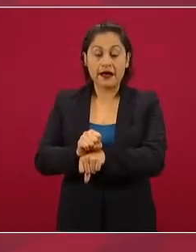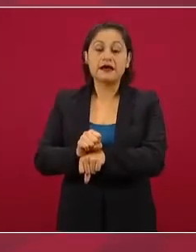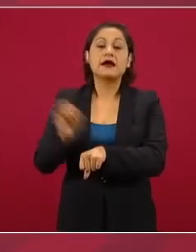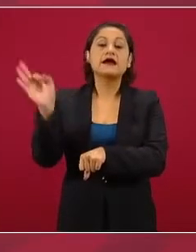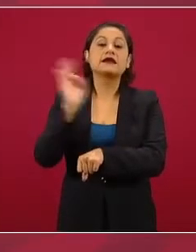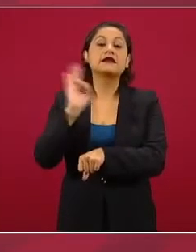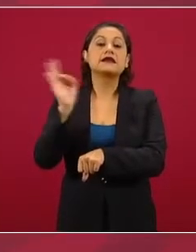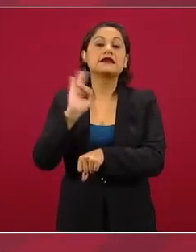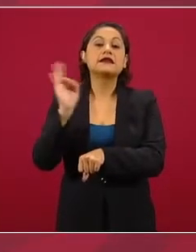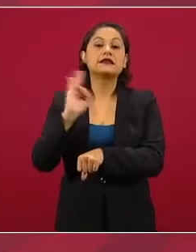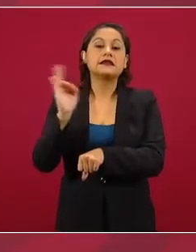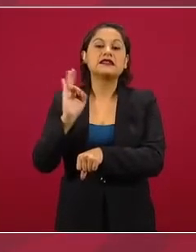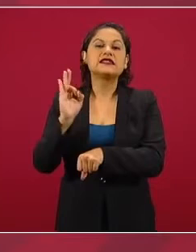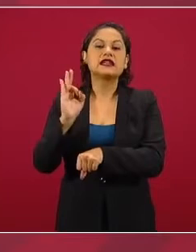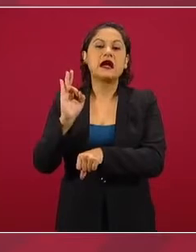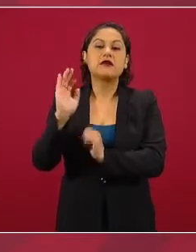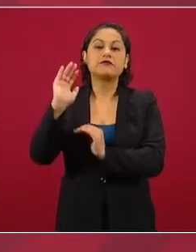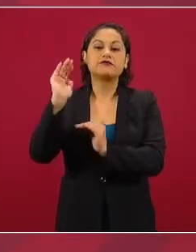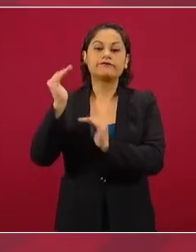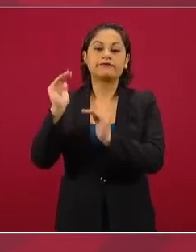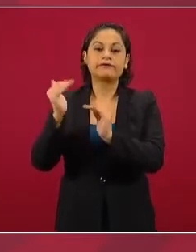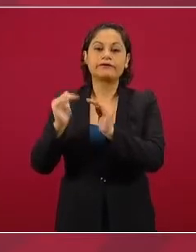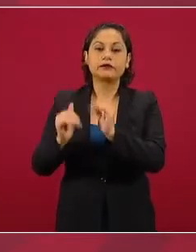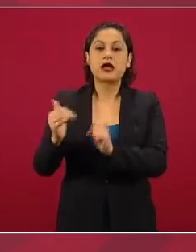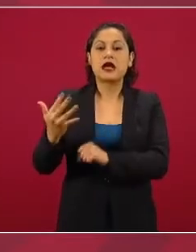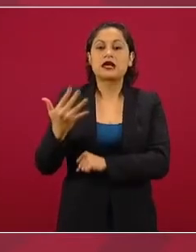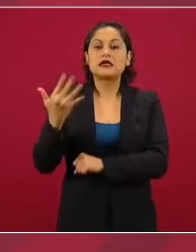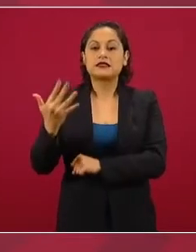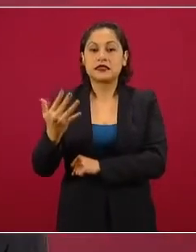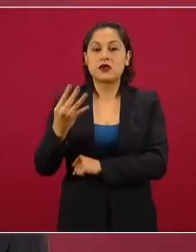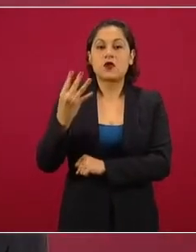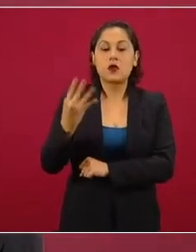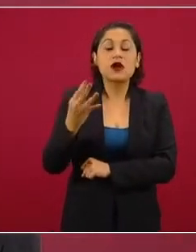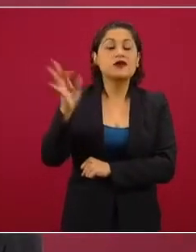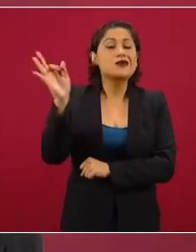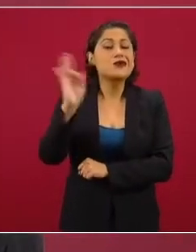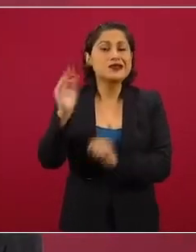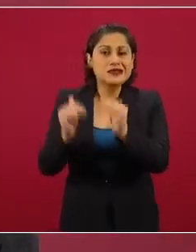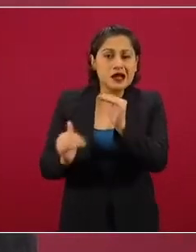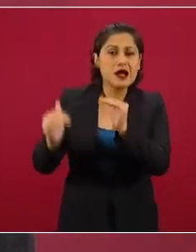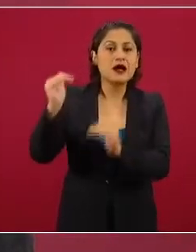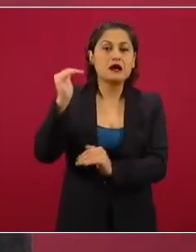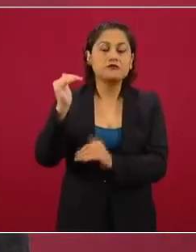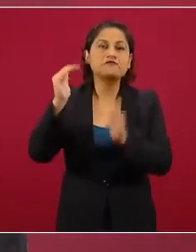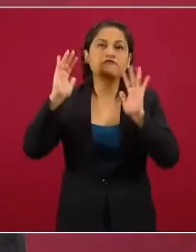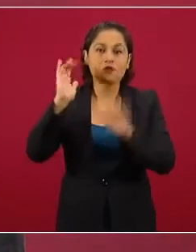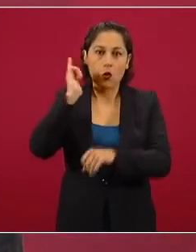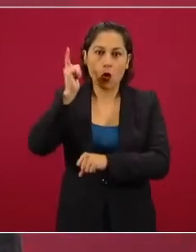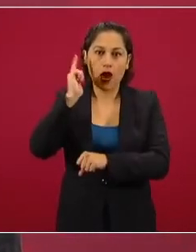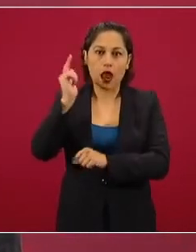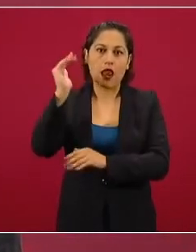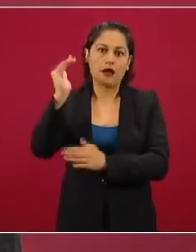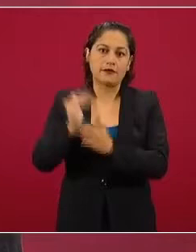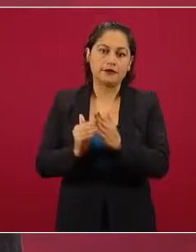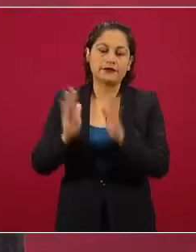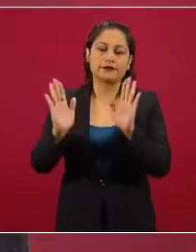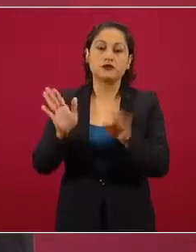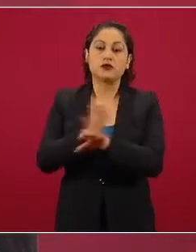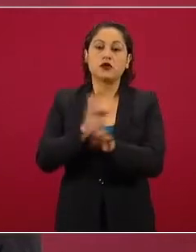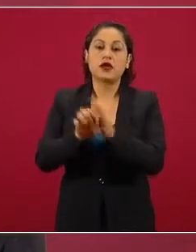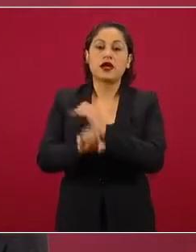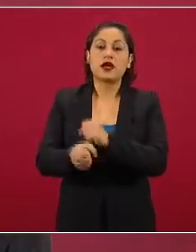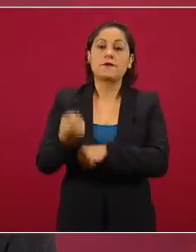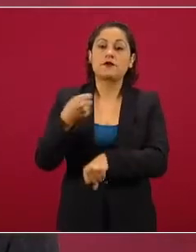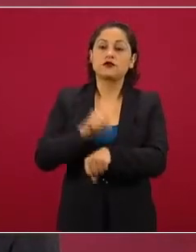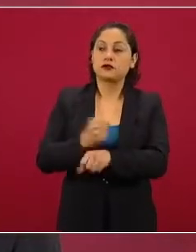menos 4, podríamos llegar incluso a tener un incremento, ojalá que no tan importante como el de la semana previa, que